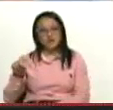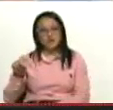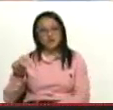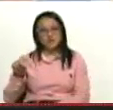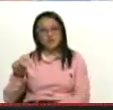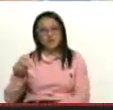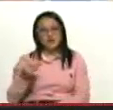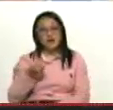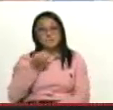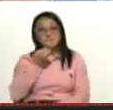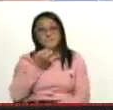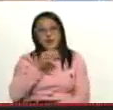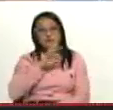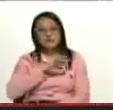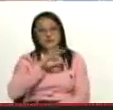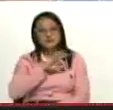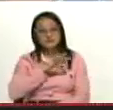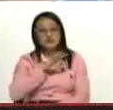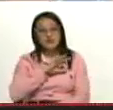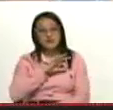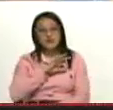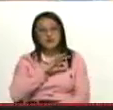en beneficia